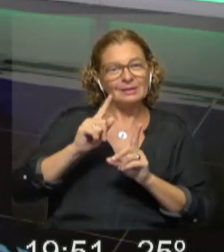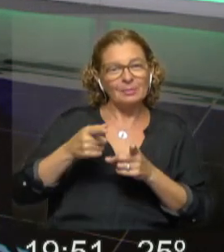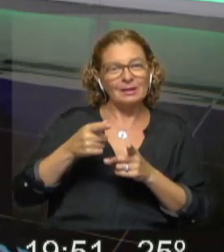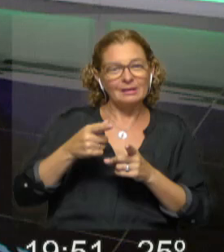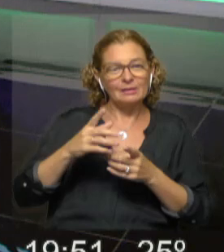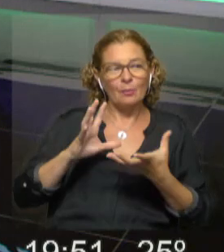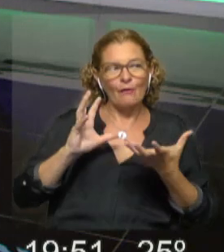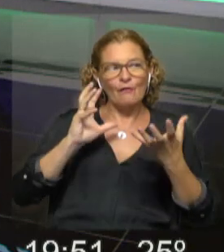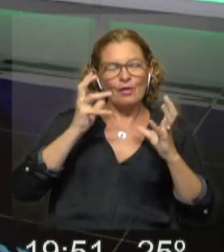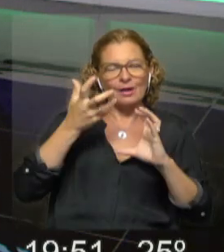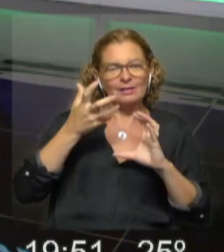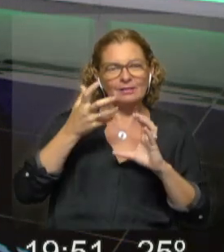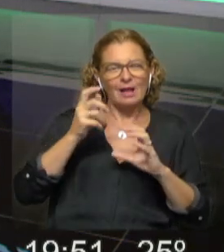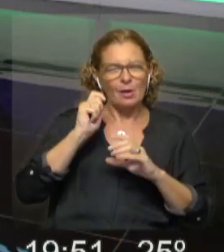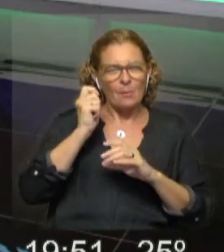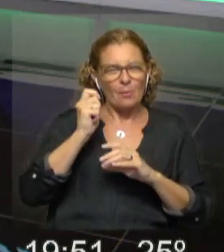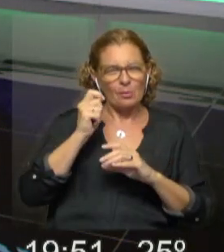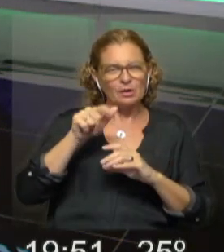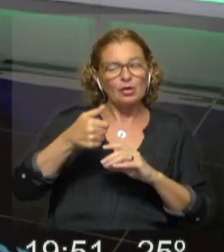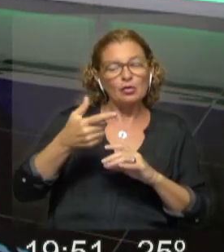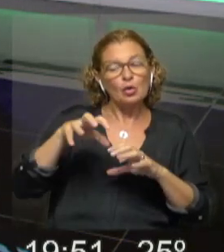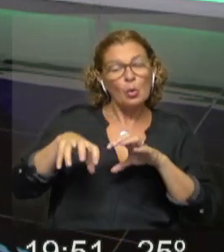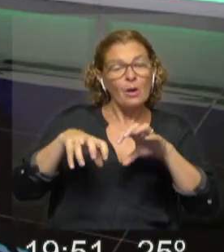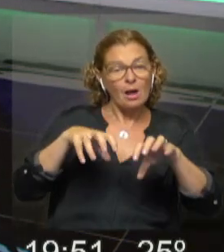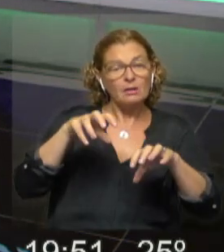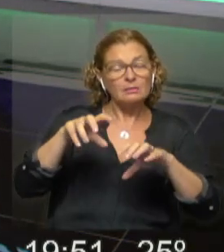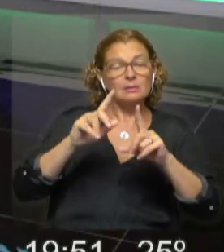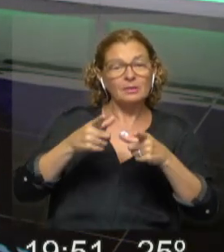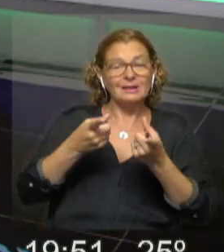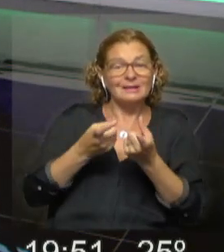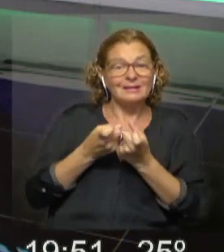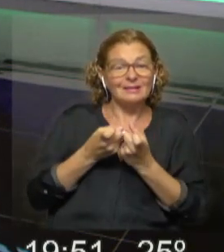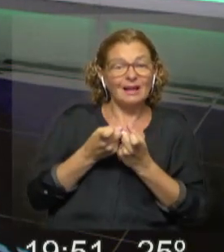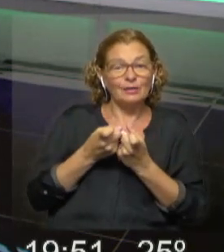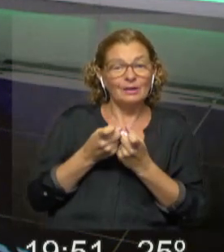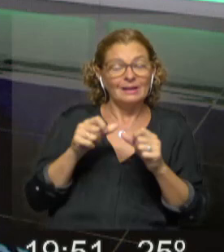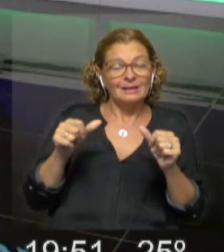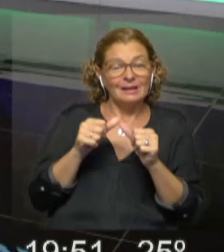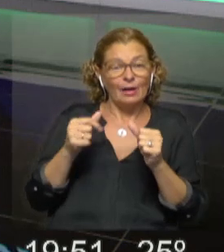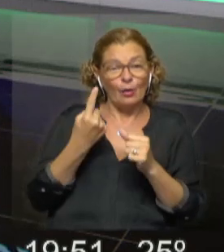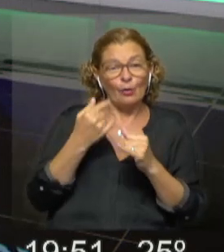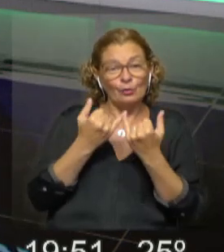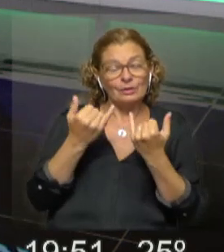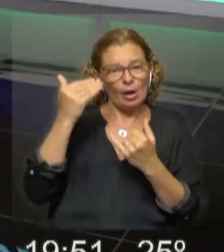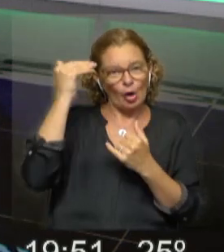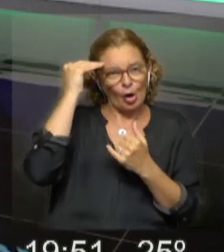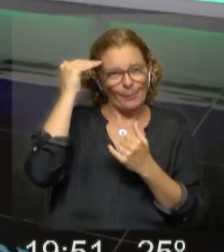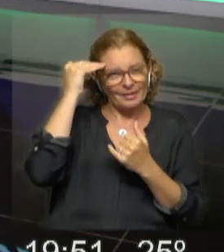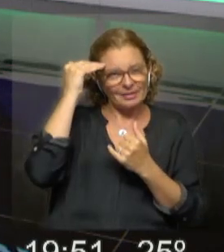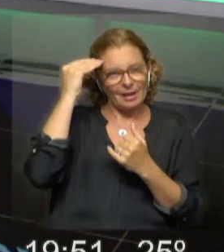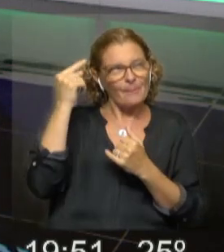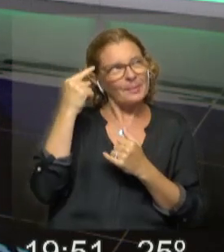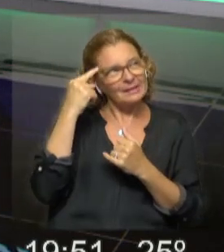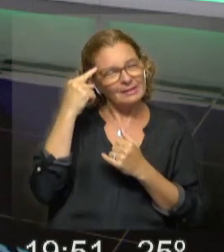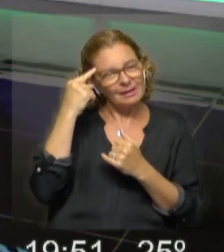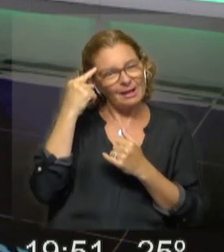genera violencias en el espacio público y en otros ámbitos que hacen necesario que se genere un día de concientización con